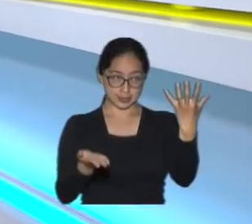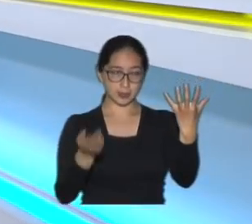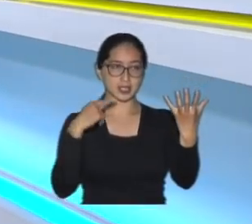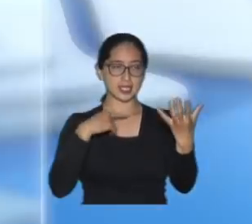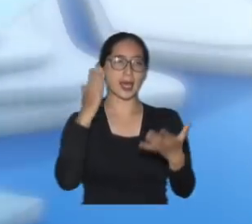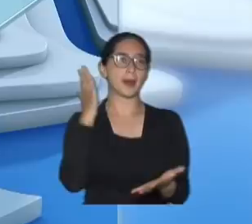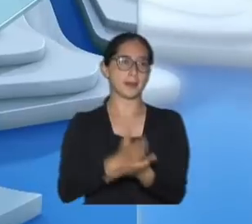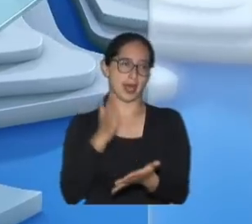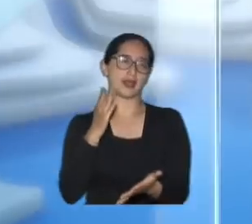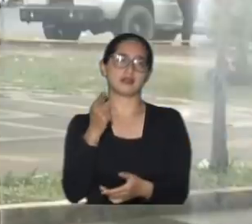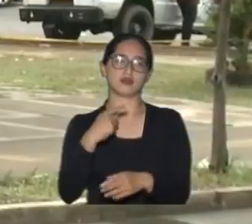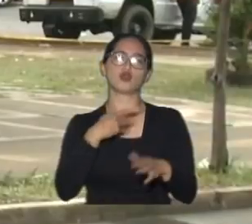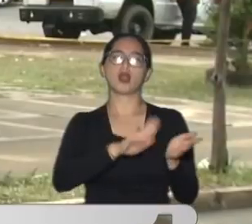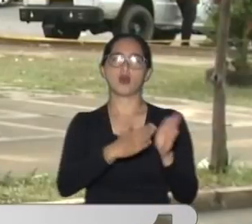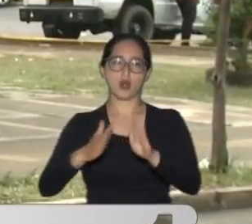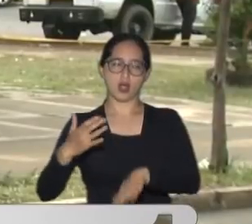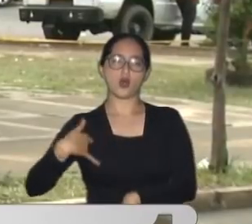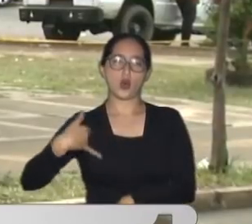detenidos?